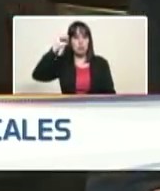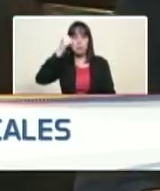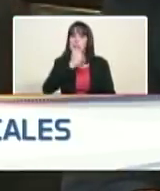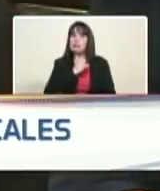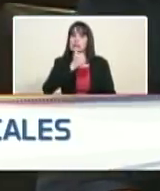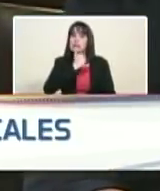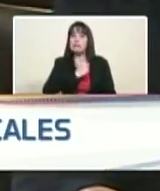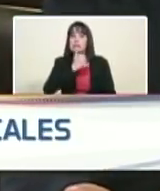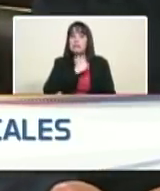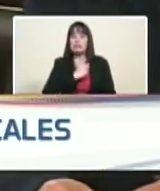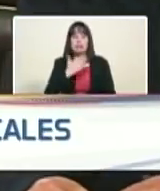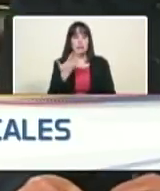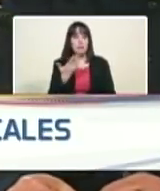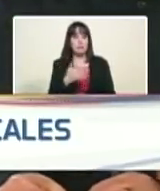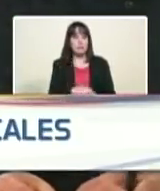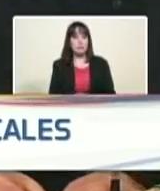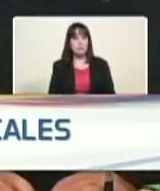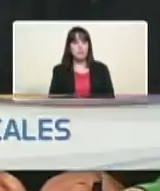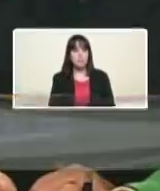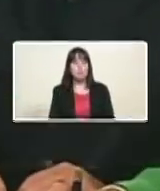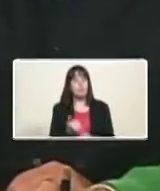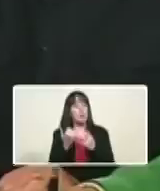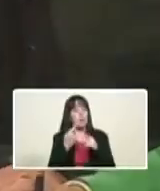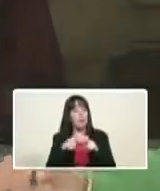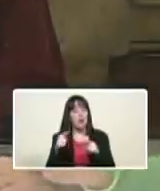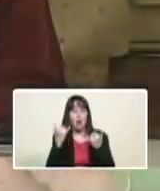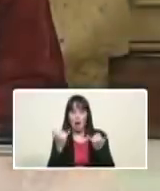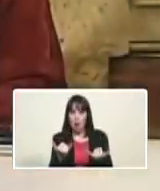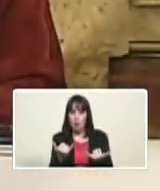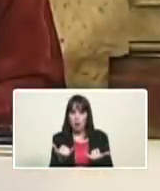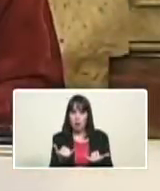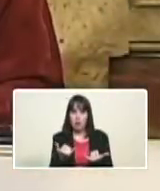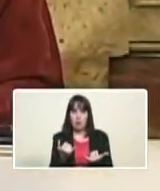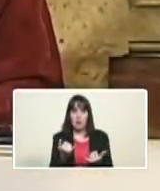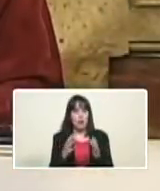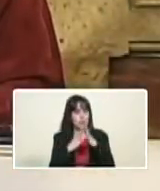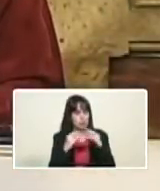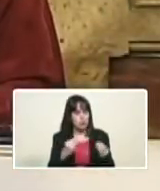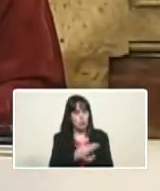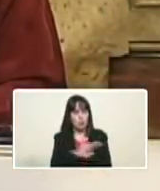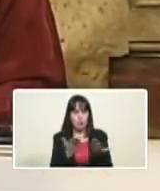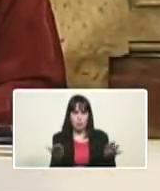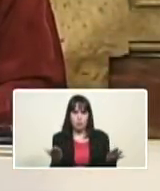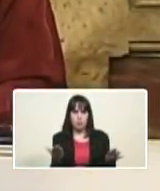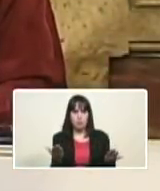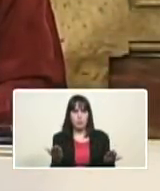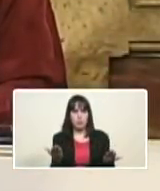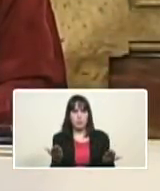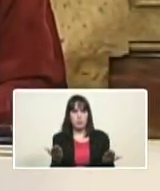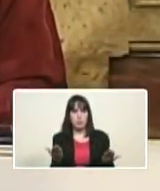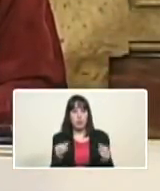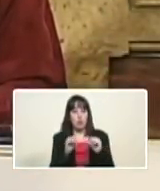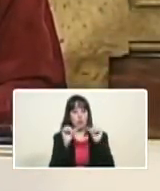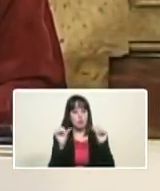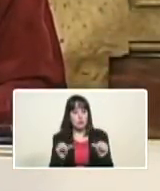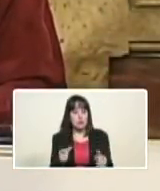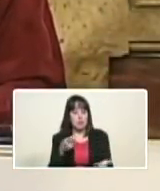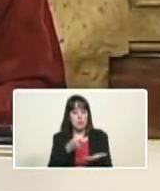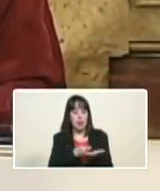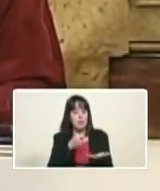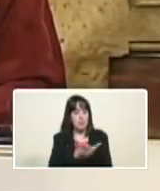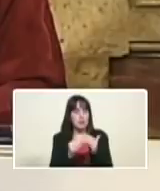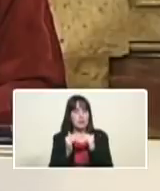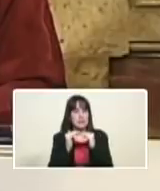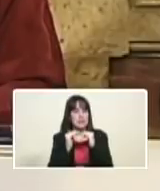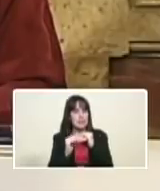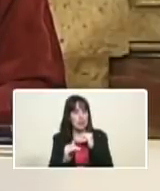resistencia. Ahora, compañero, compañera, hermanos y hermanas, un sistema de precios estable,